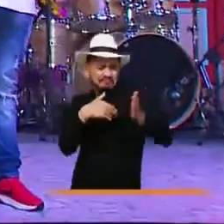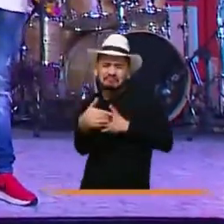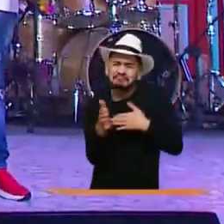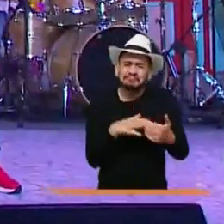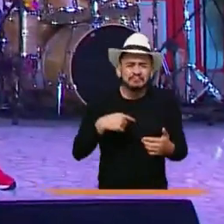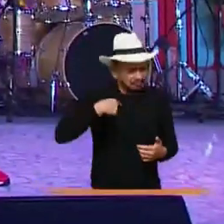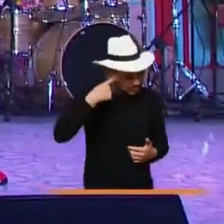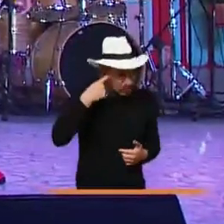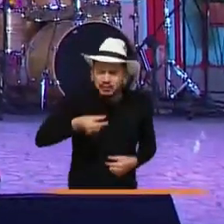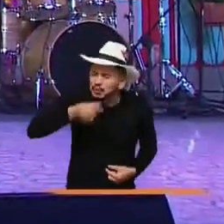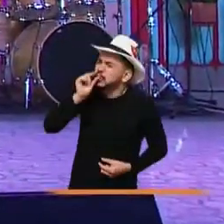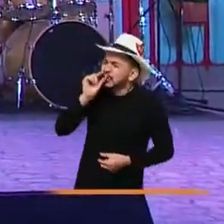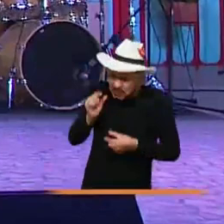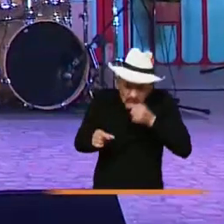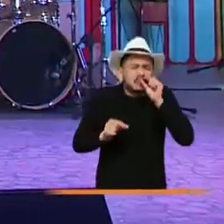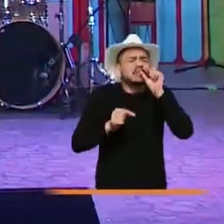aguardiente